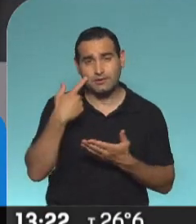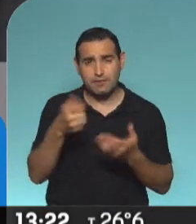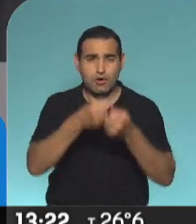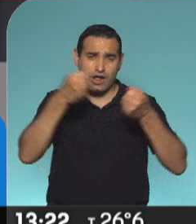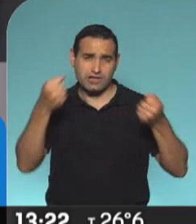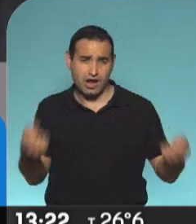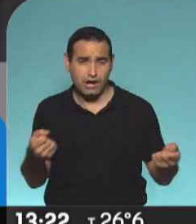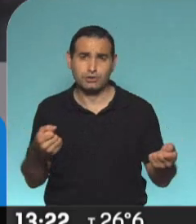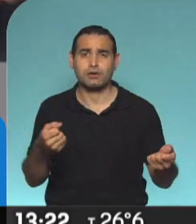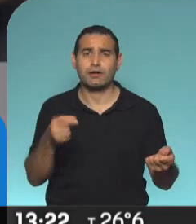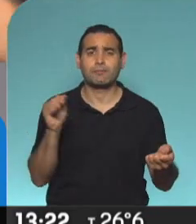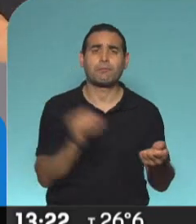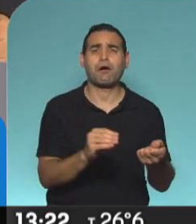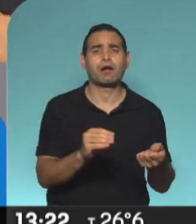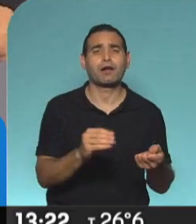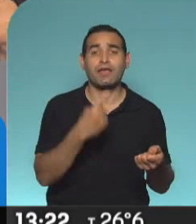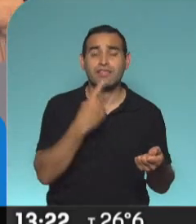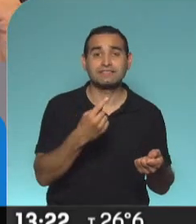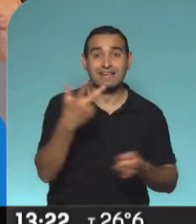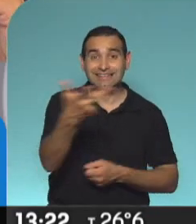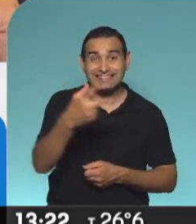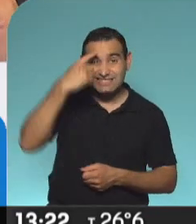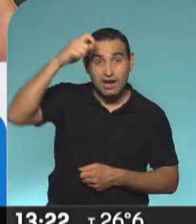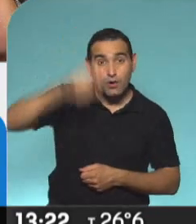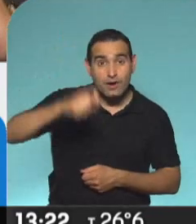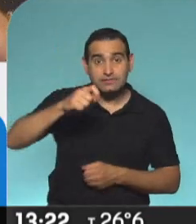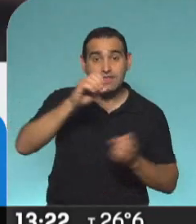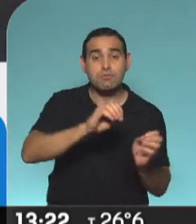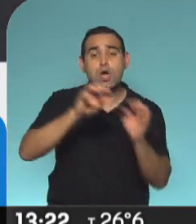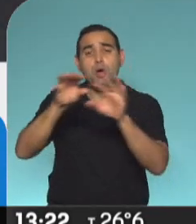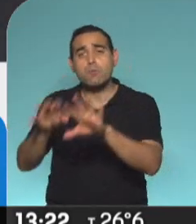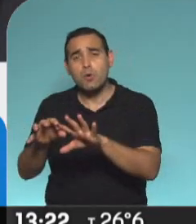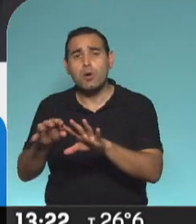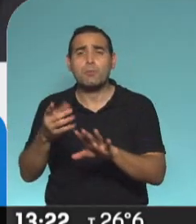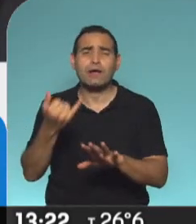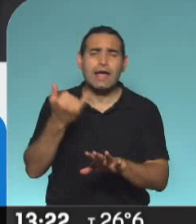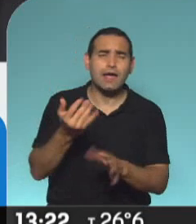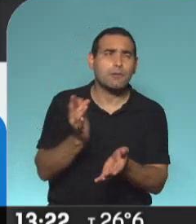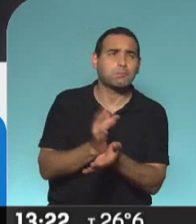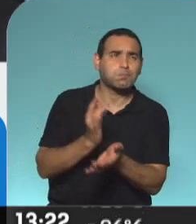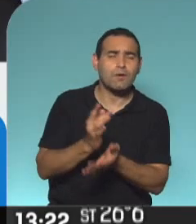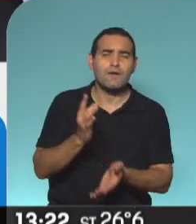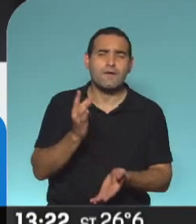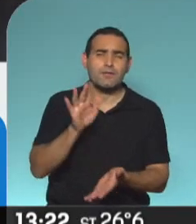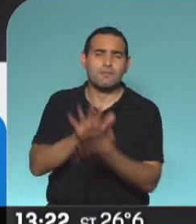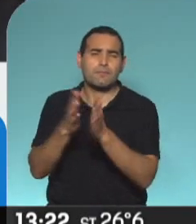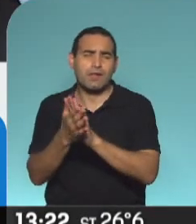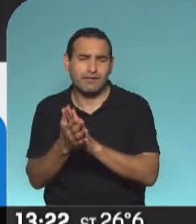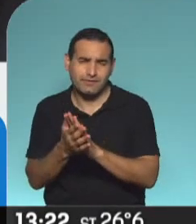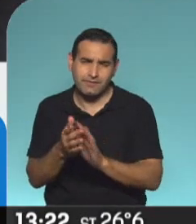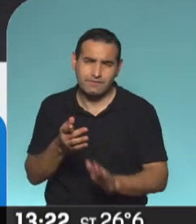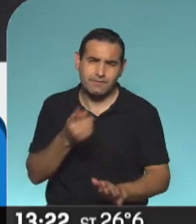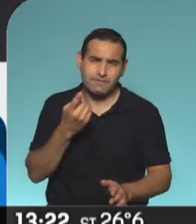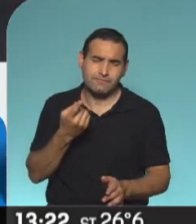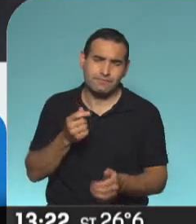diario, editorialistas que indican que el traslado de estos 3 jueces obedece una presunta venganza por cómo actuaron. Yo quiero dejarlo bien